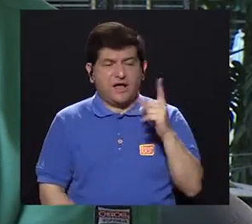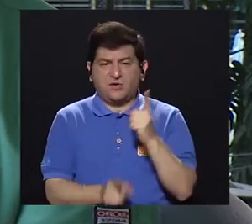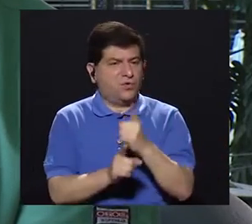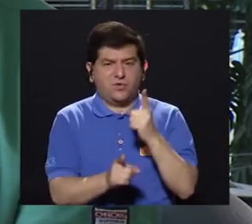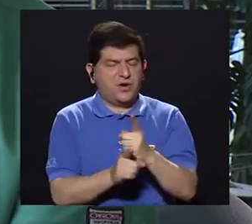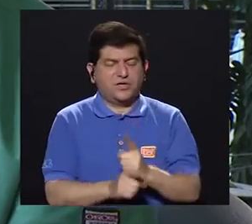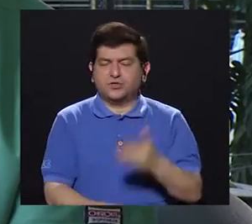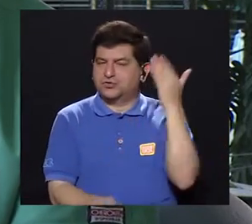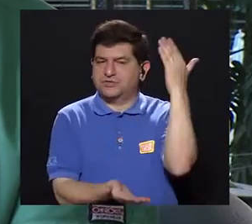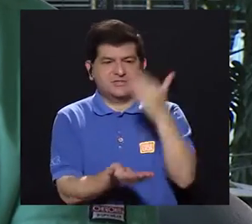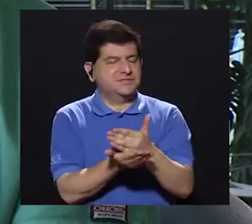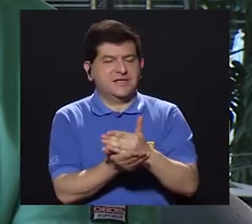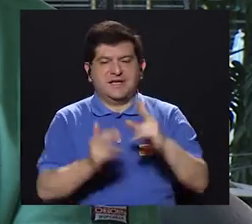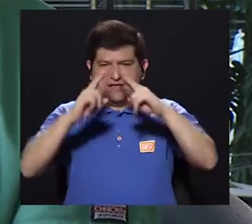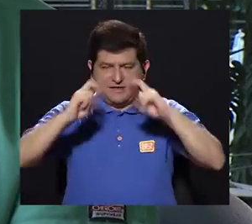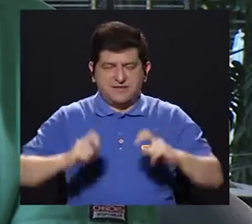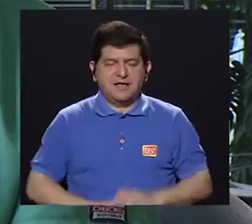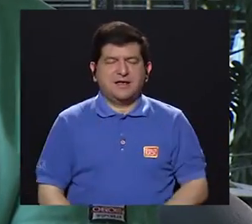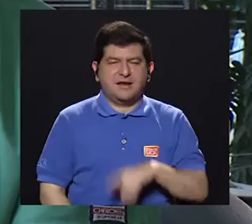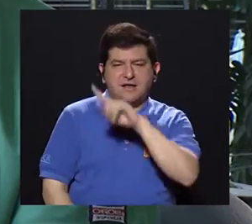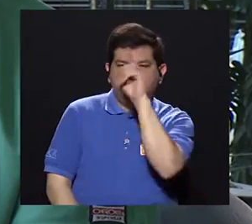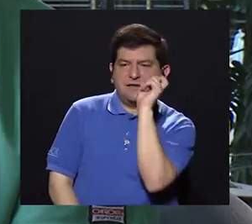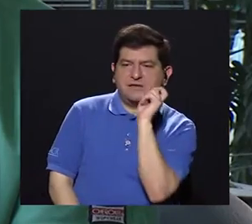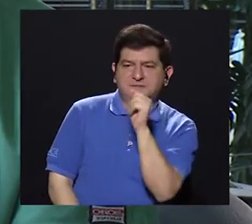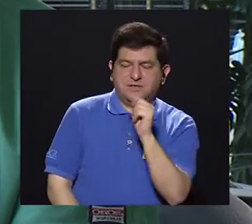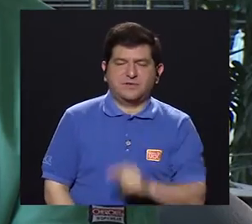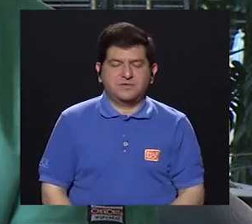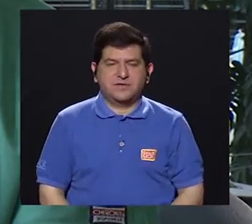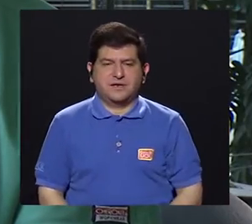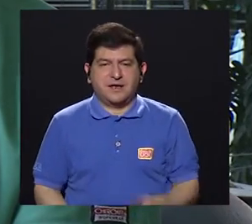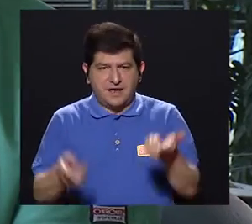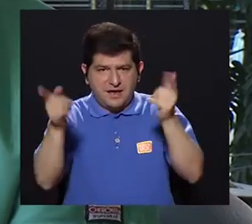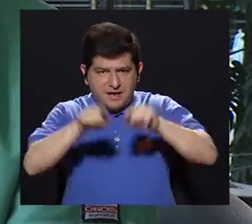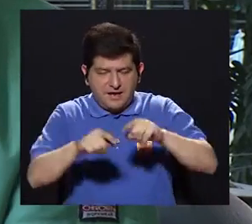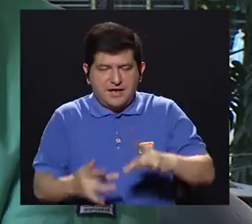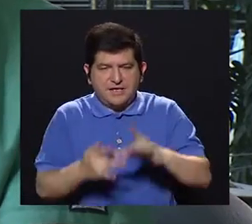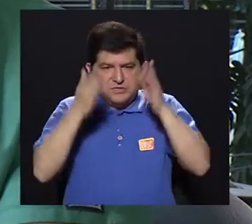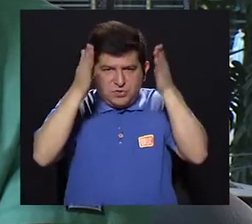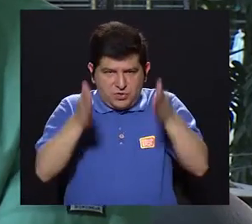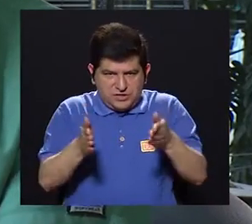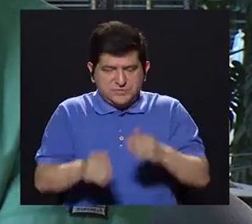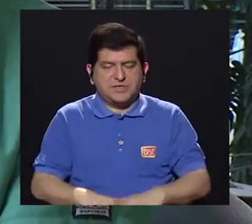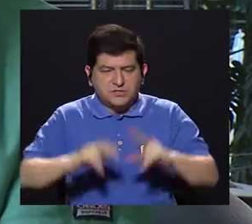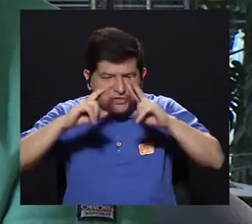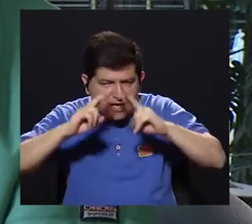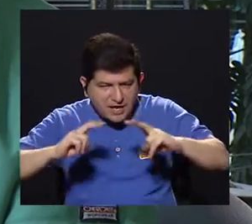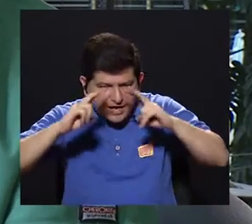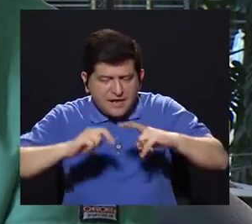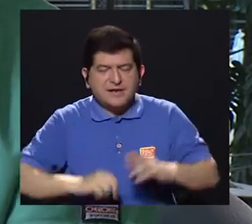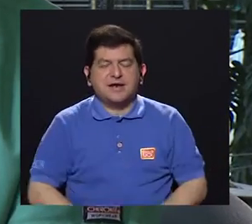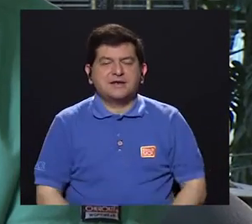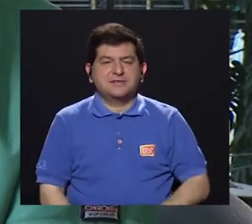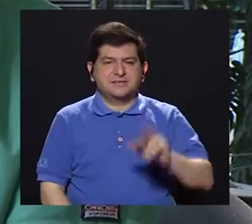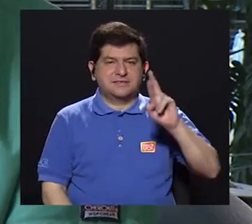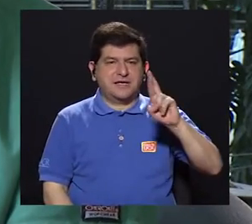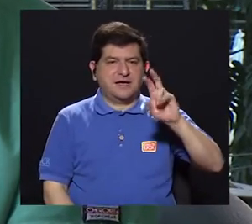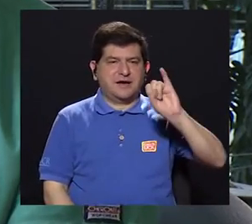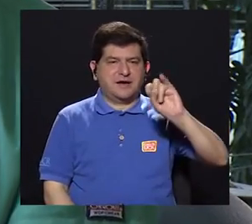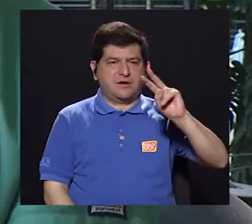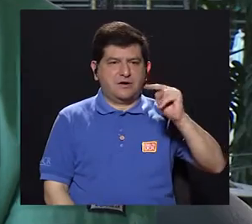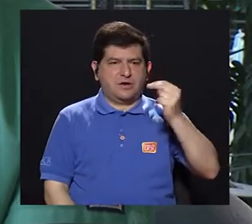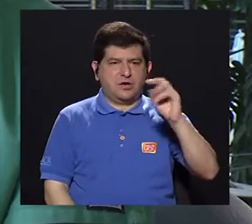se suspende el examen y se manda una interconsulta en nefrología, que son los especialistas que ven la parte de los